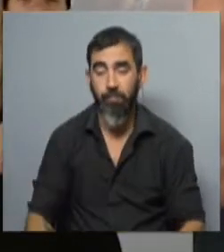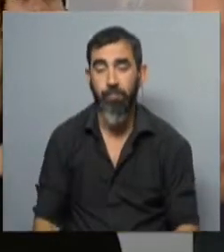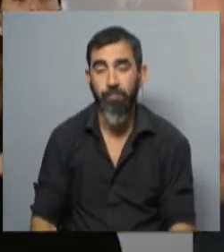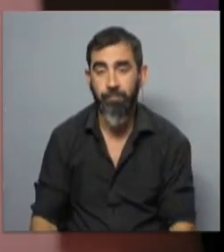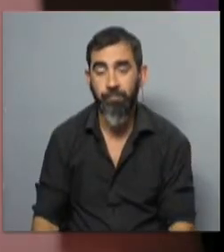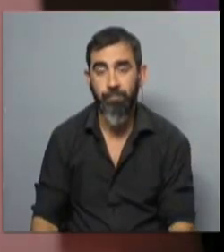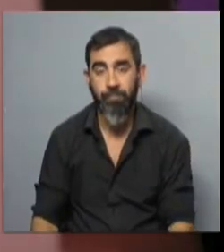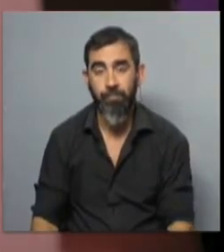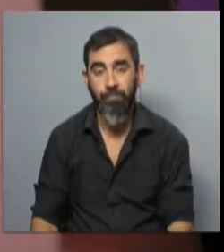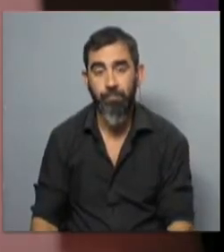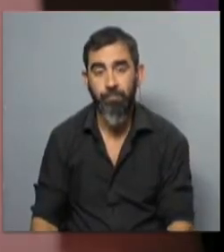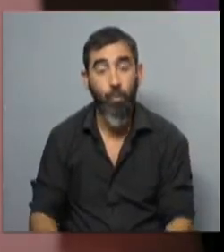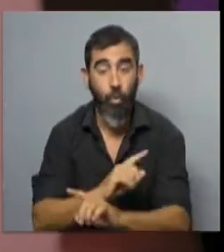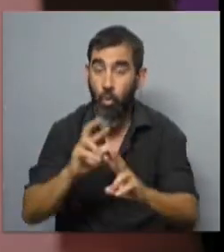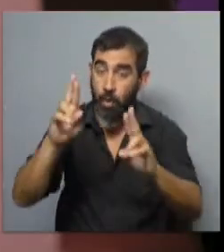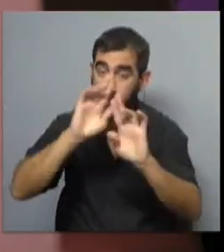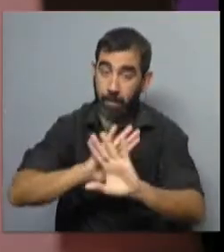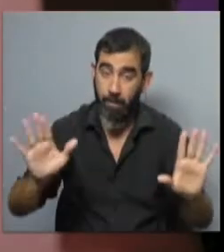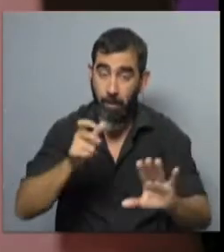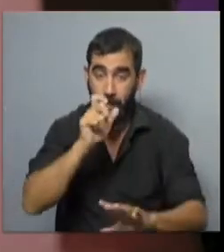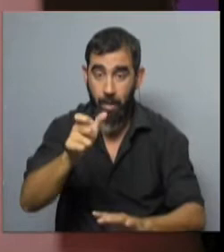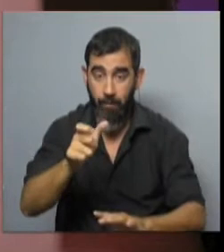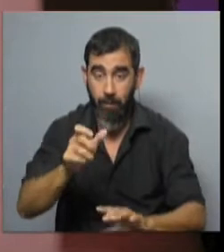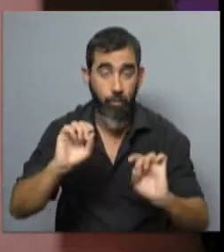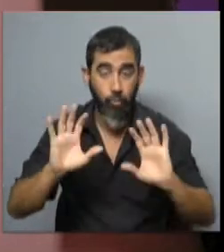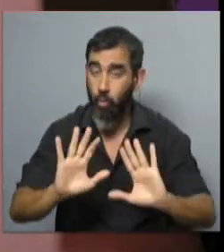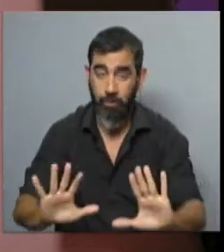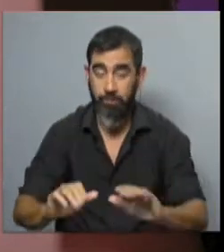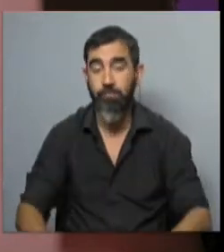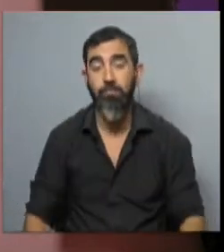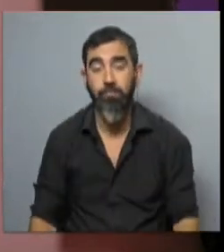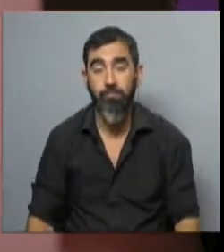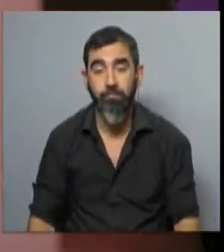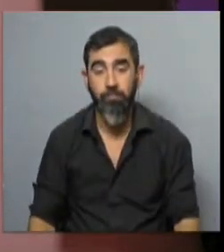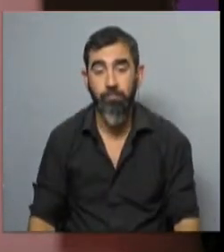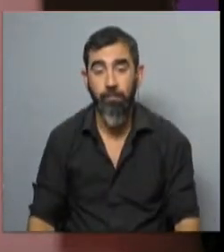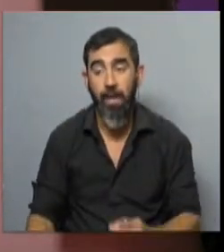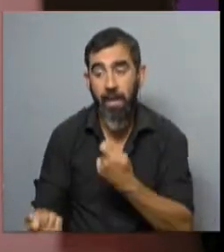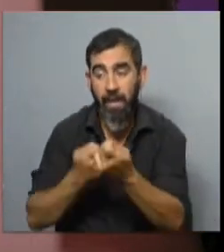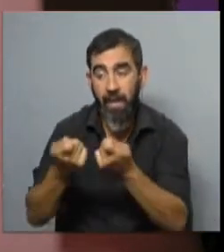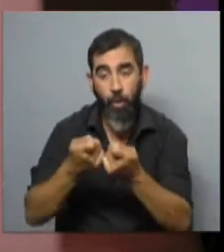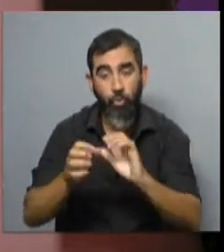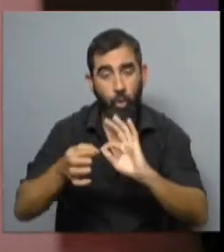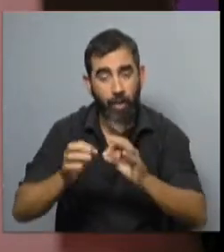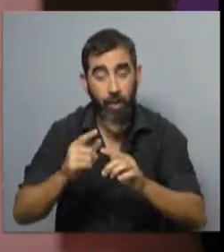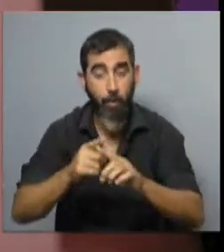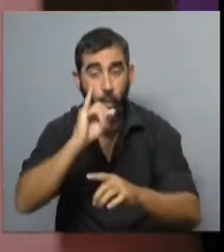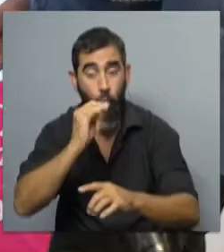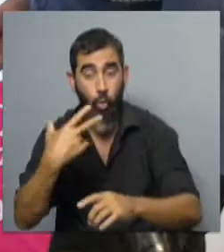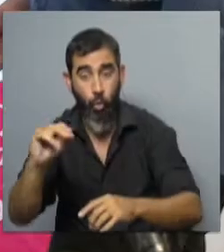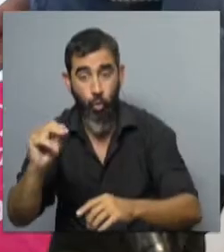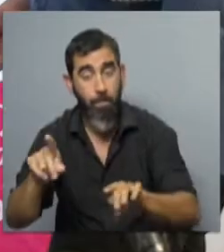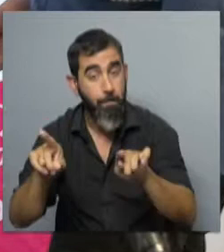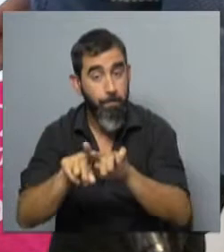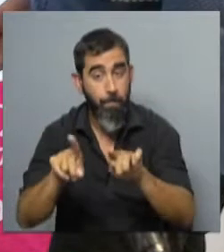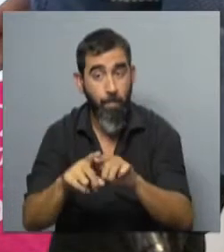Amplio. Que no cumplió, simplemente eso. Que quienes negocian la cadena por el no son los